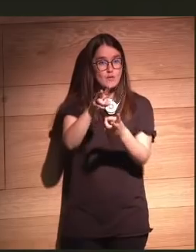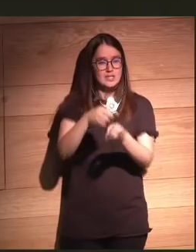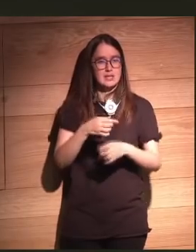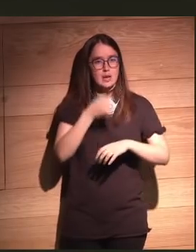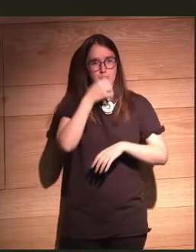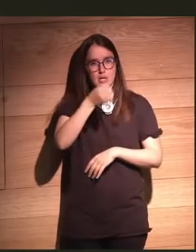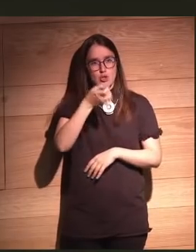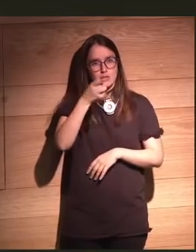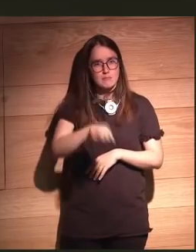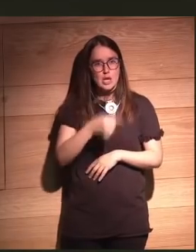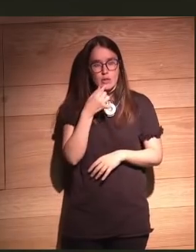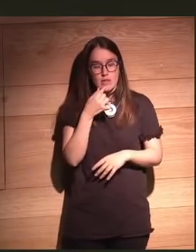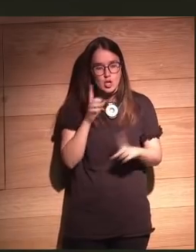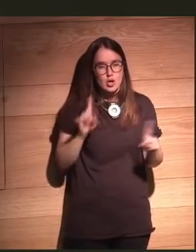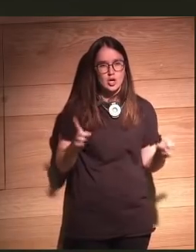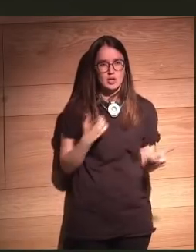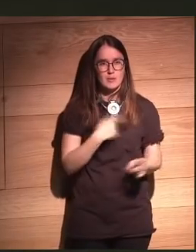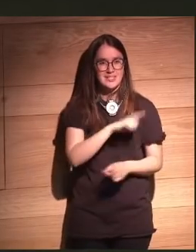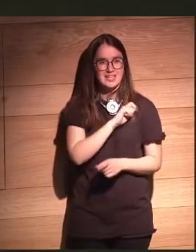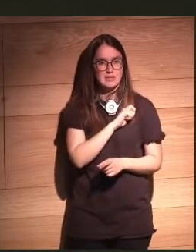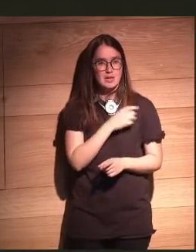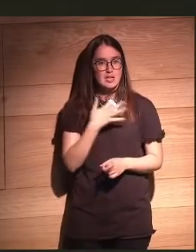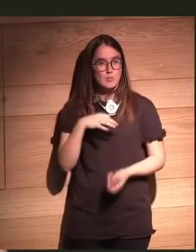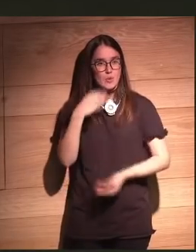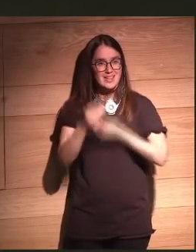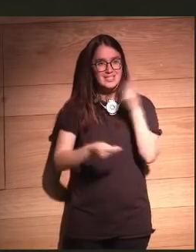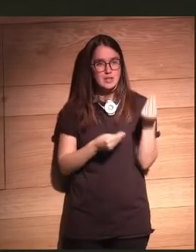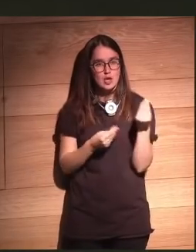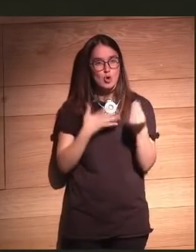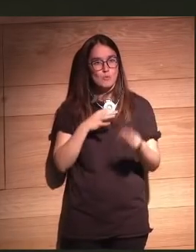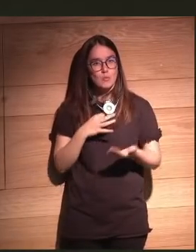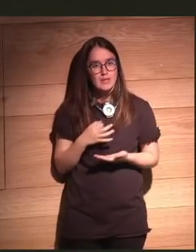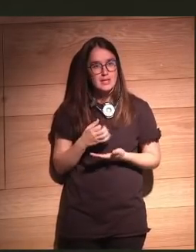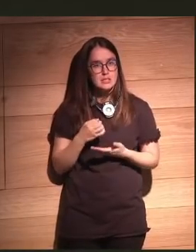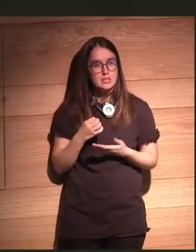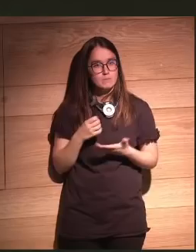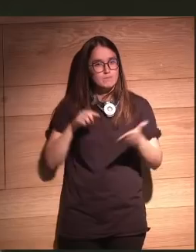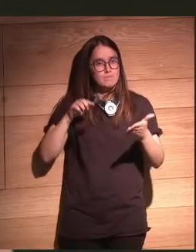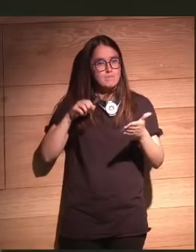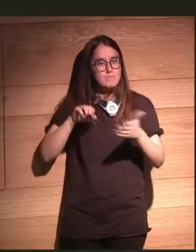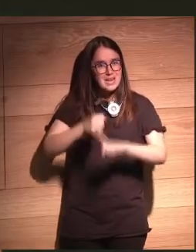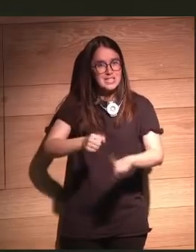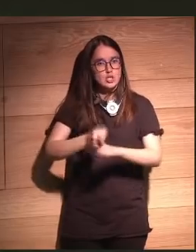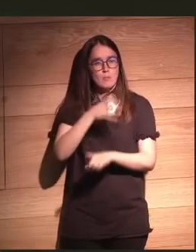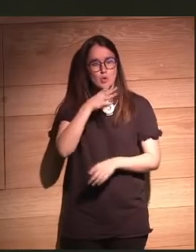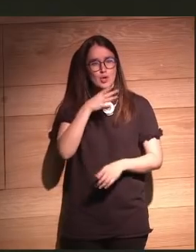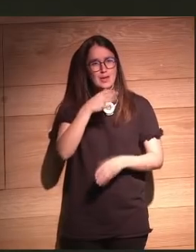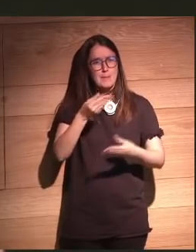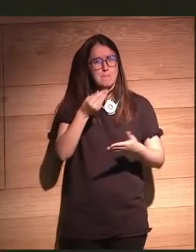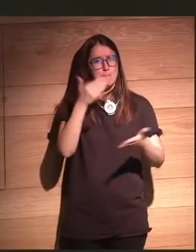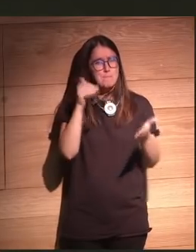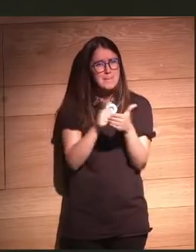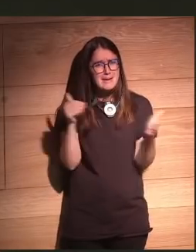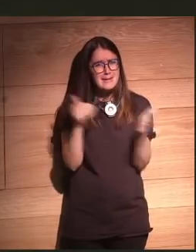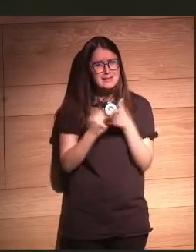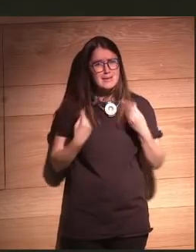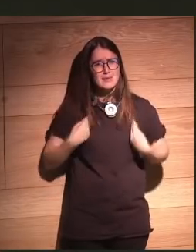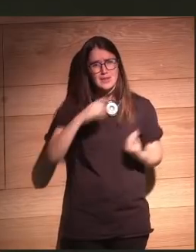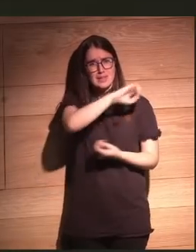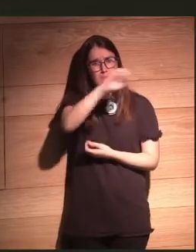lo dice, pero dices, no, es que en España puedes hacerlo y puedes forzarlo. ¿Por qué tiene que haber vivienda vacía, miles de viviendas vacías